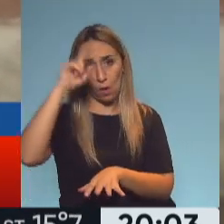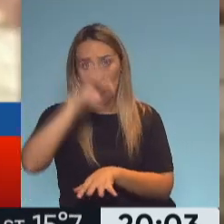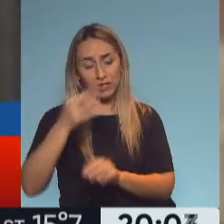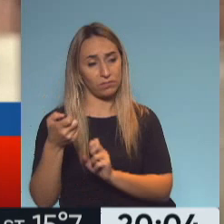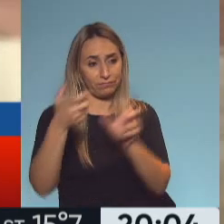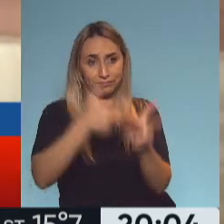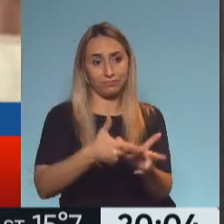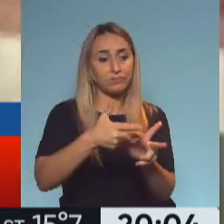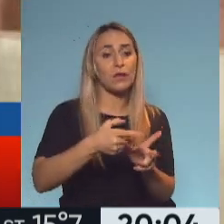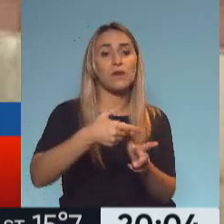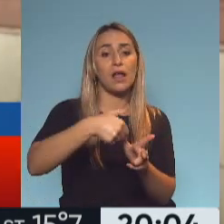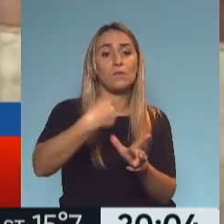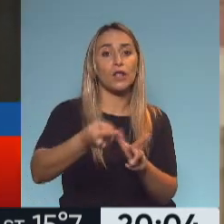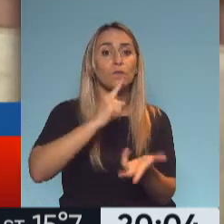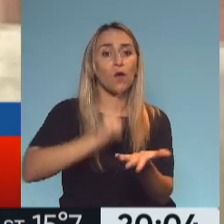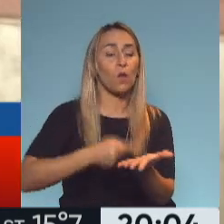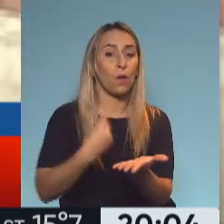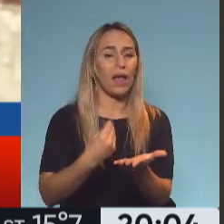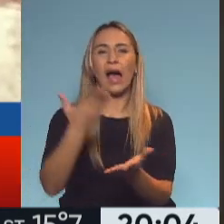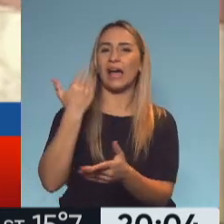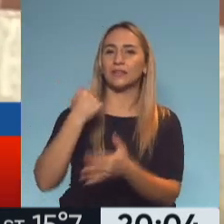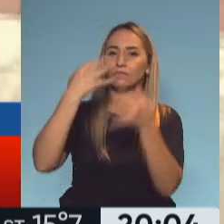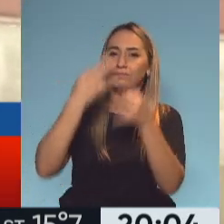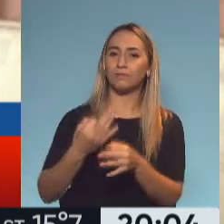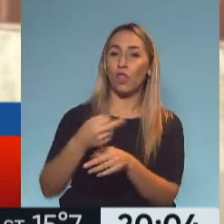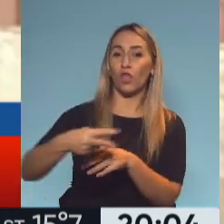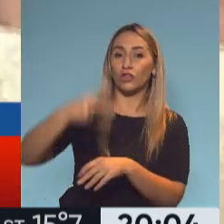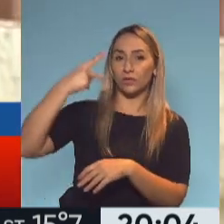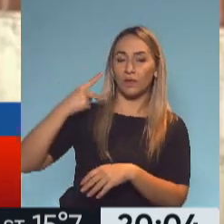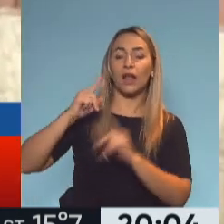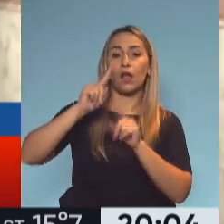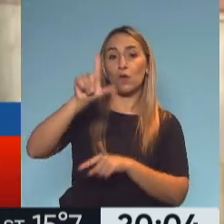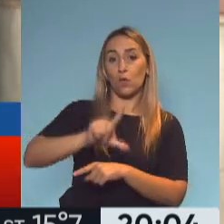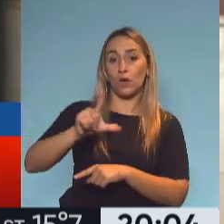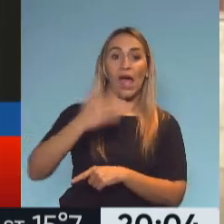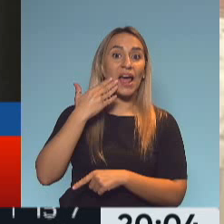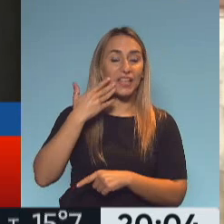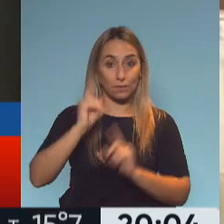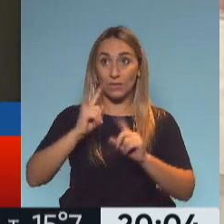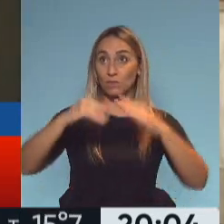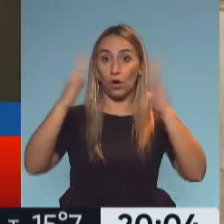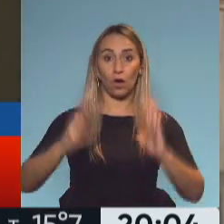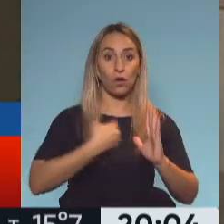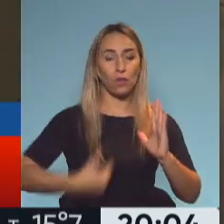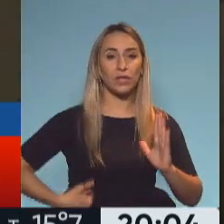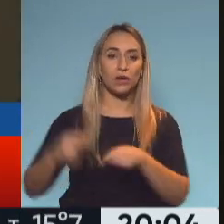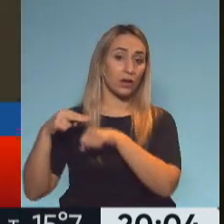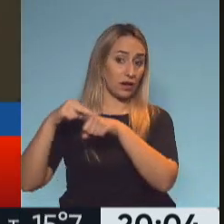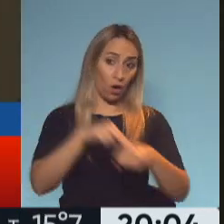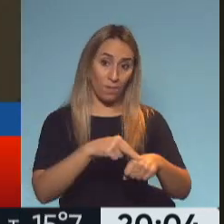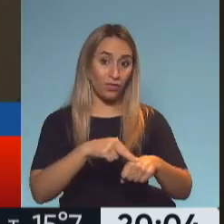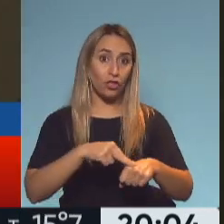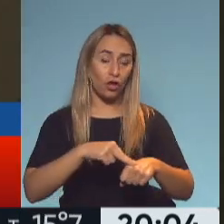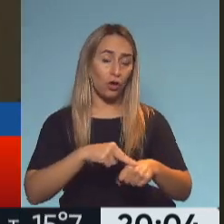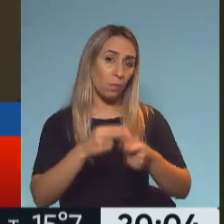tomar. Recordemos, hace exactamente 14 días, 2 semanas, un lunes también por la tarde, noche aquí en gobierno, habían recomendado el